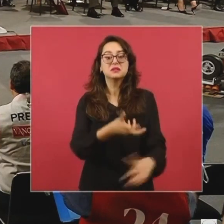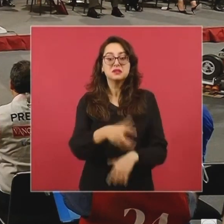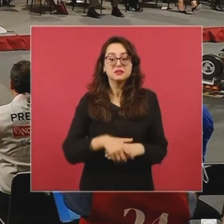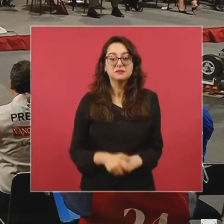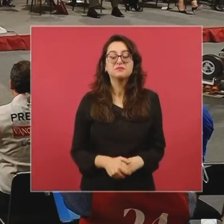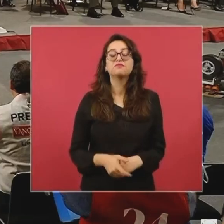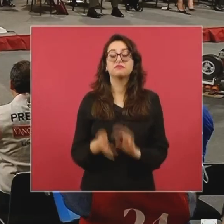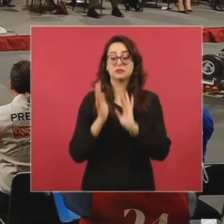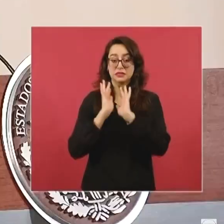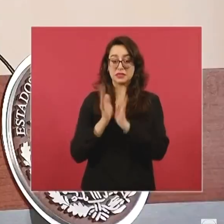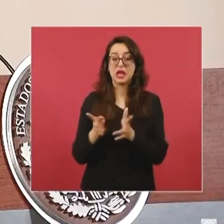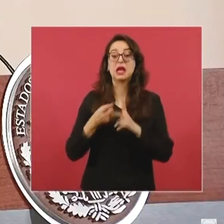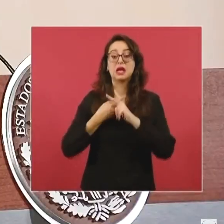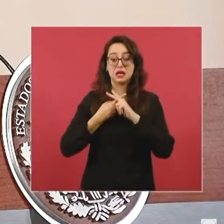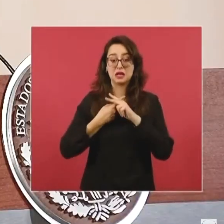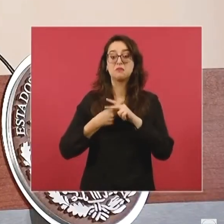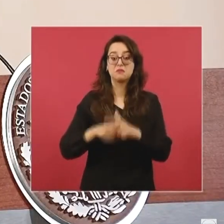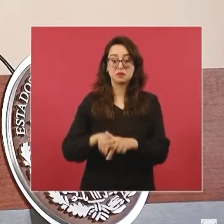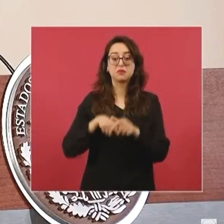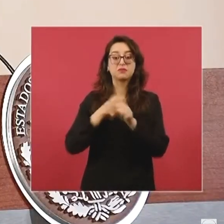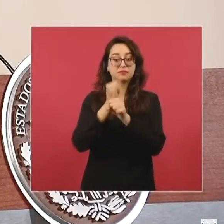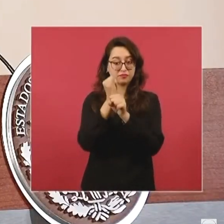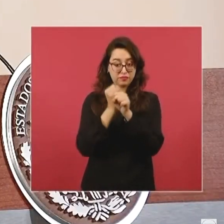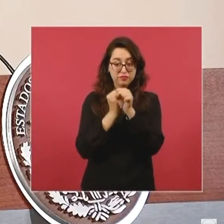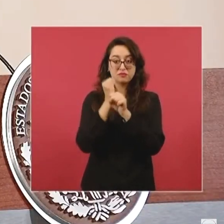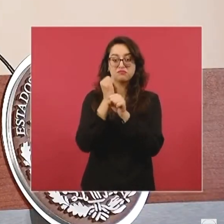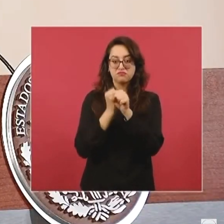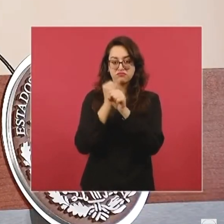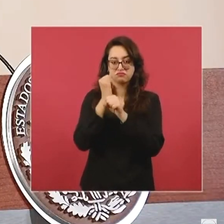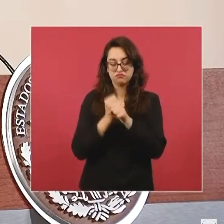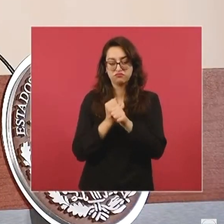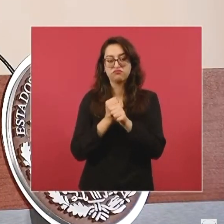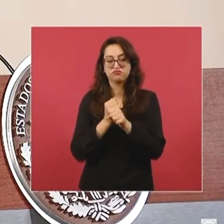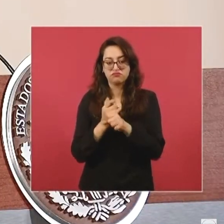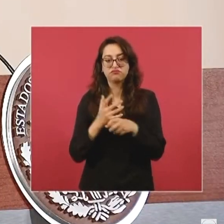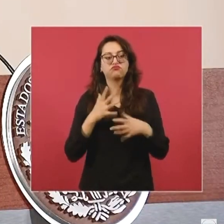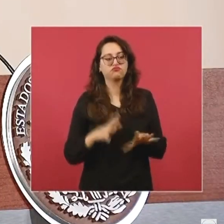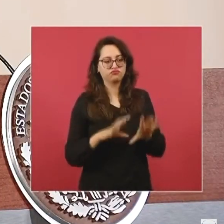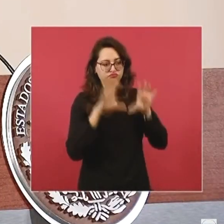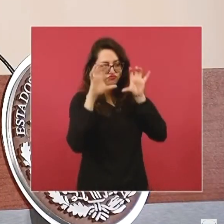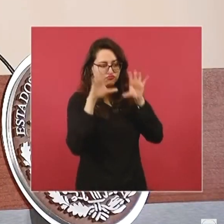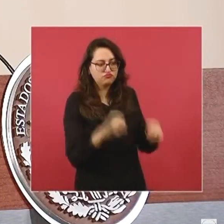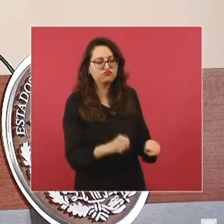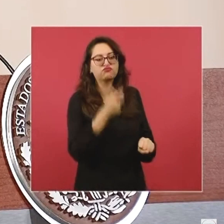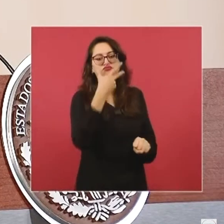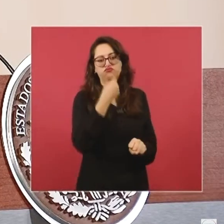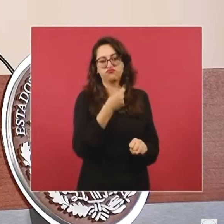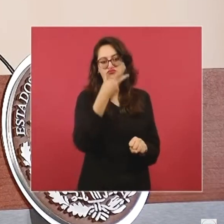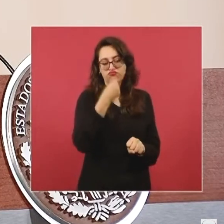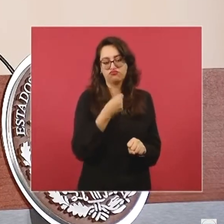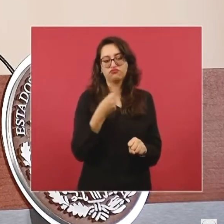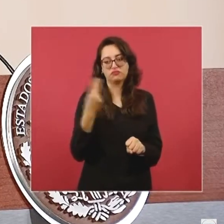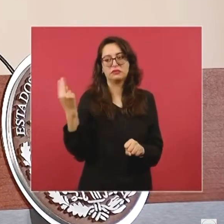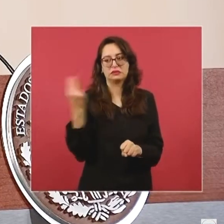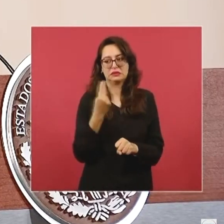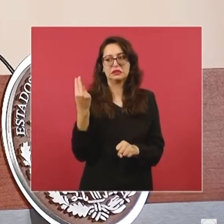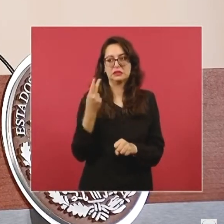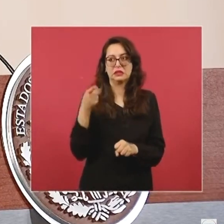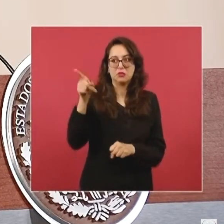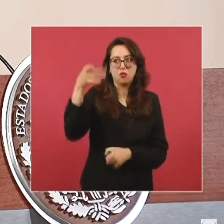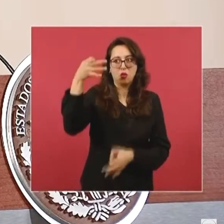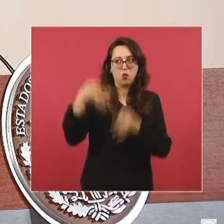está trabajando en conseguir la orden de aprehensión contra el imputado.